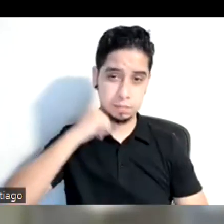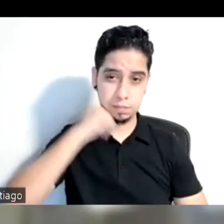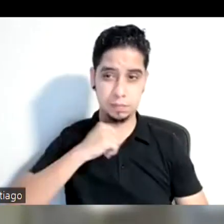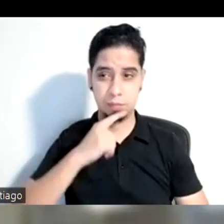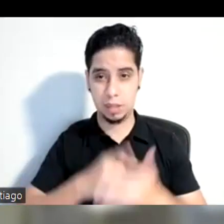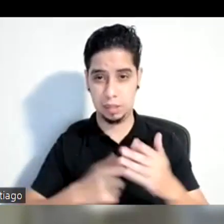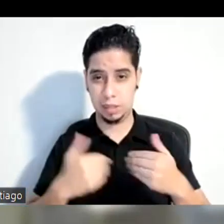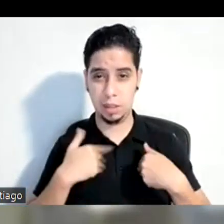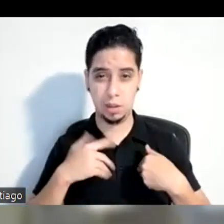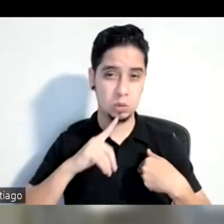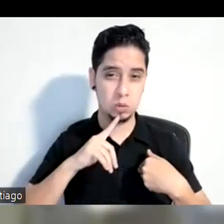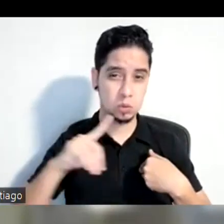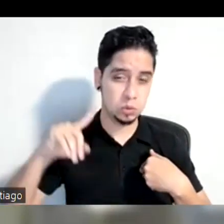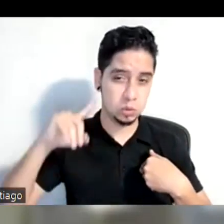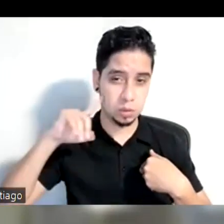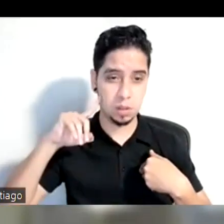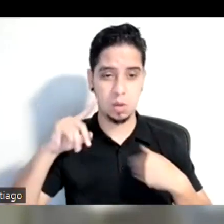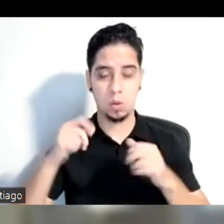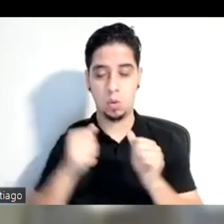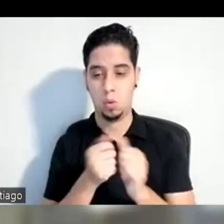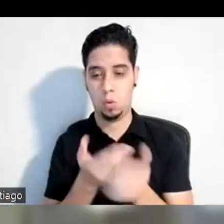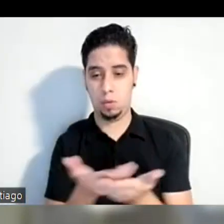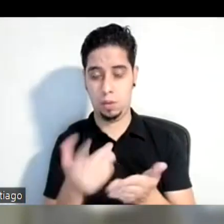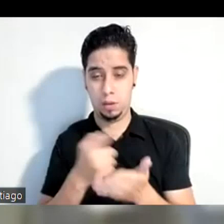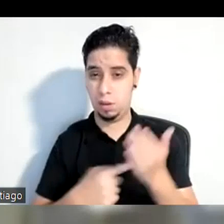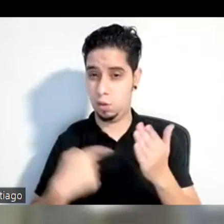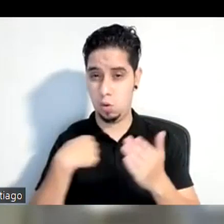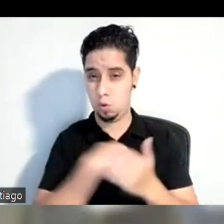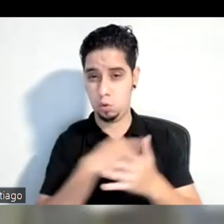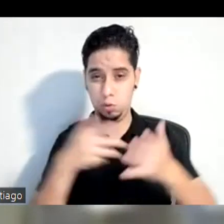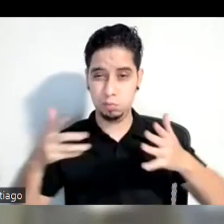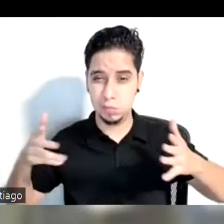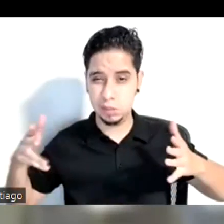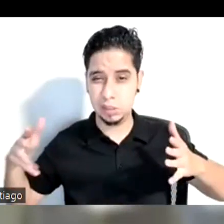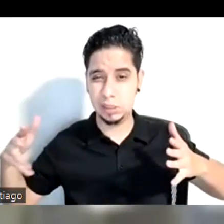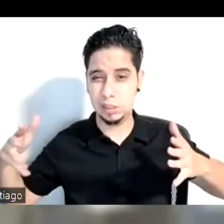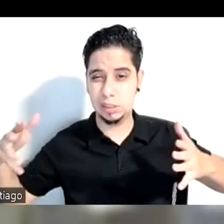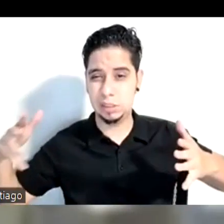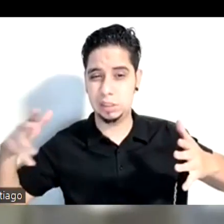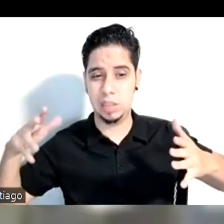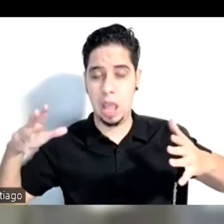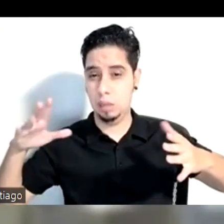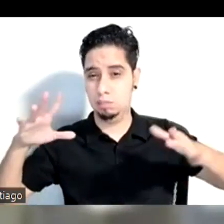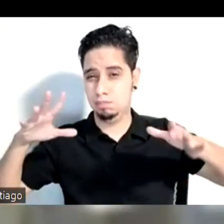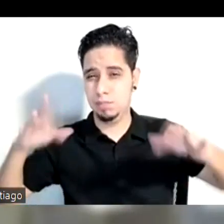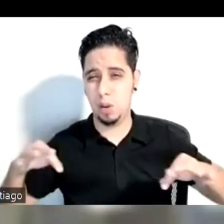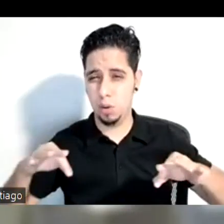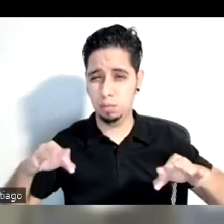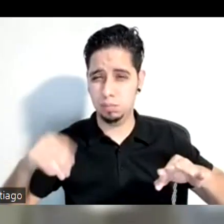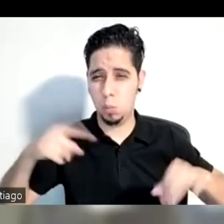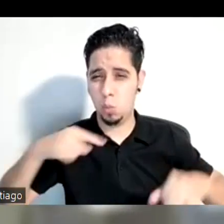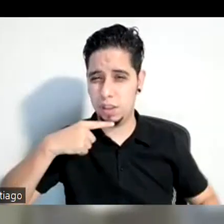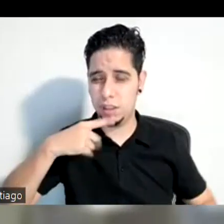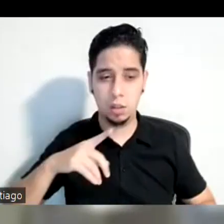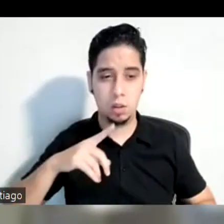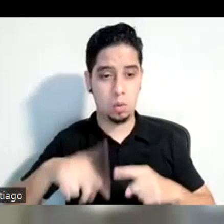un sordo, ¿verdad? Con cosas que usualmente nosotros ya tenemos en el paquete garantizadas, ¿no? Entonces, de repente,